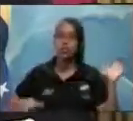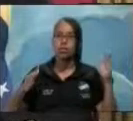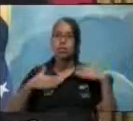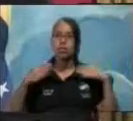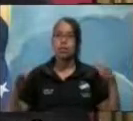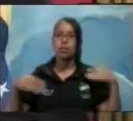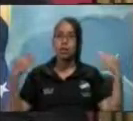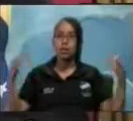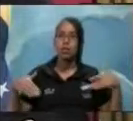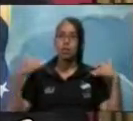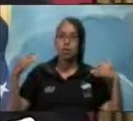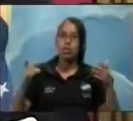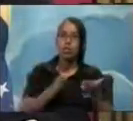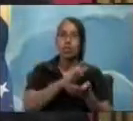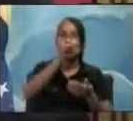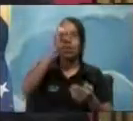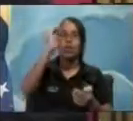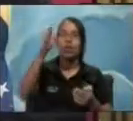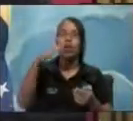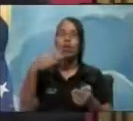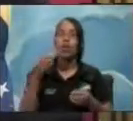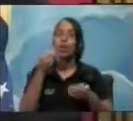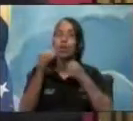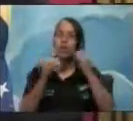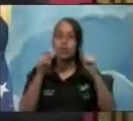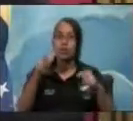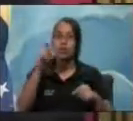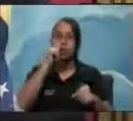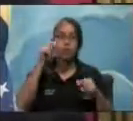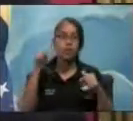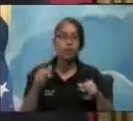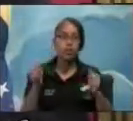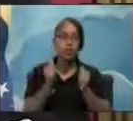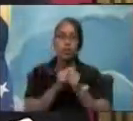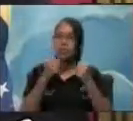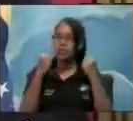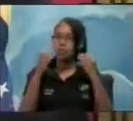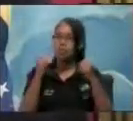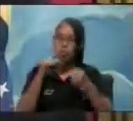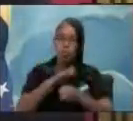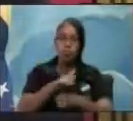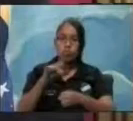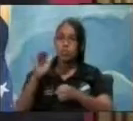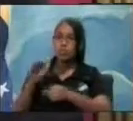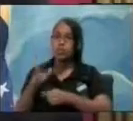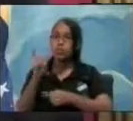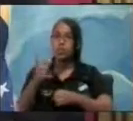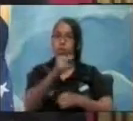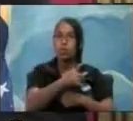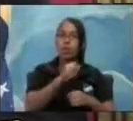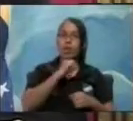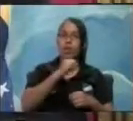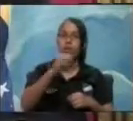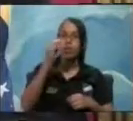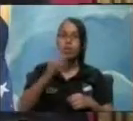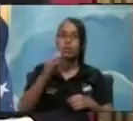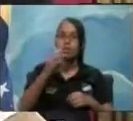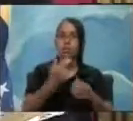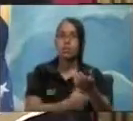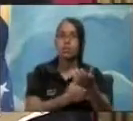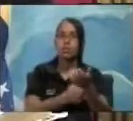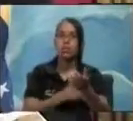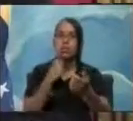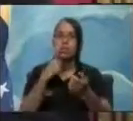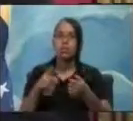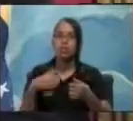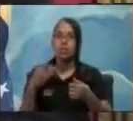doy gloria a Dios. Lo que hizo Pedro acá con esta multitud es lo que siempre el hermano Puerta dice cuando le preguntan, ¿qué